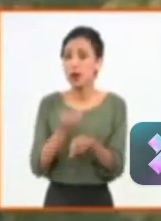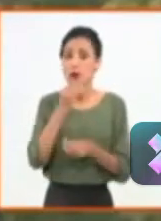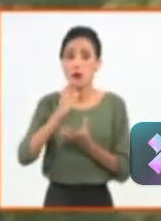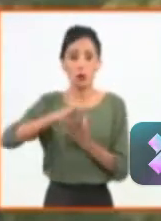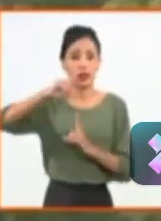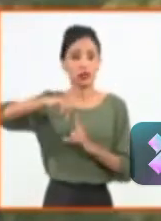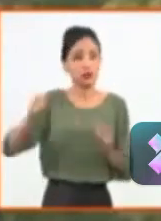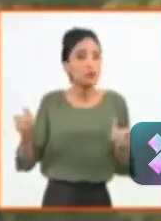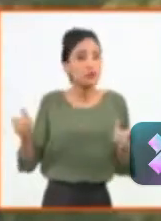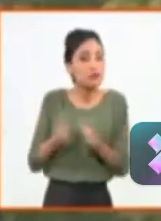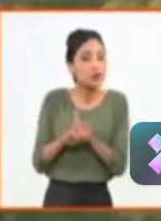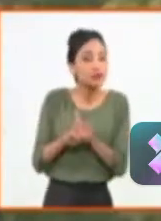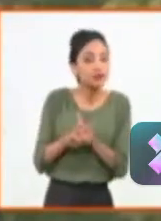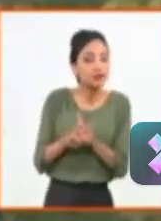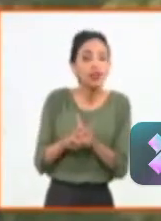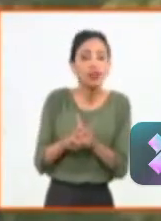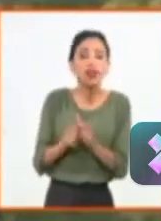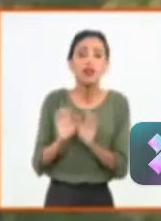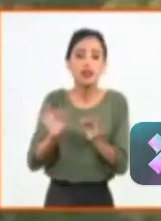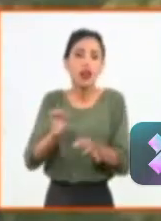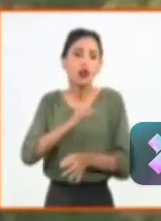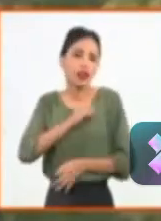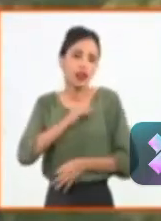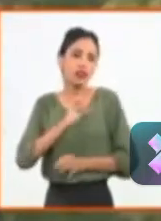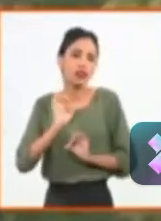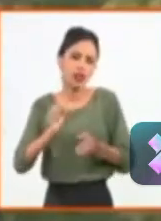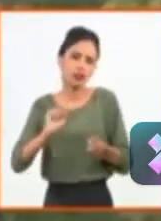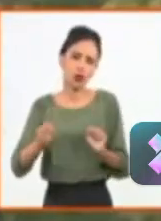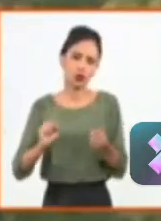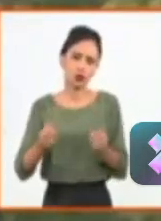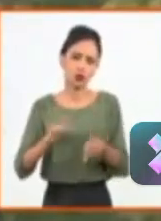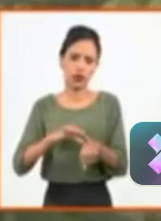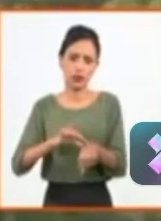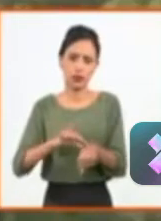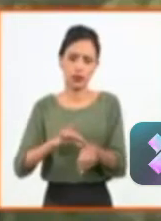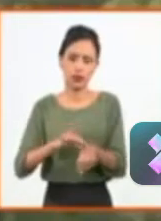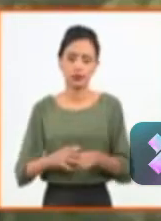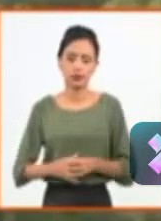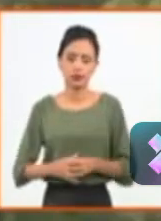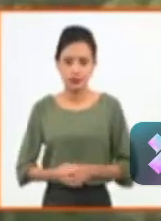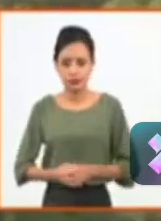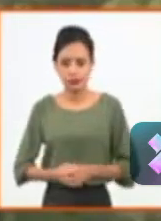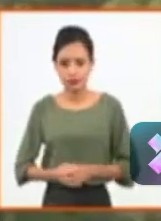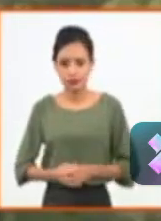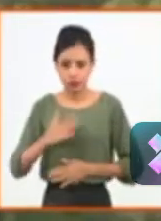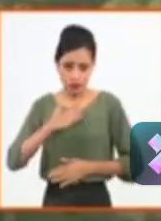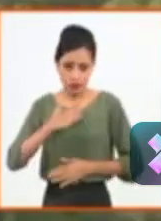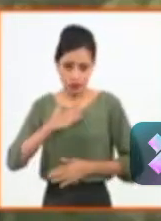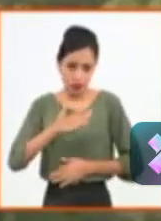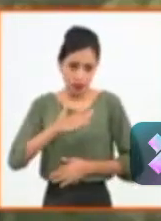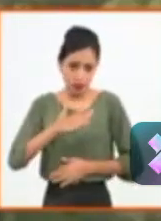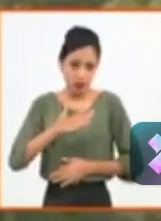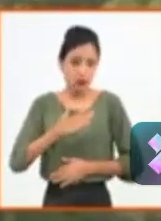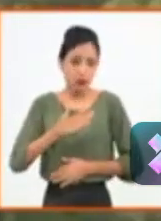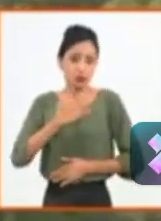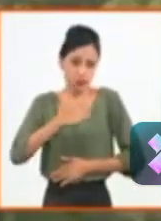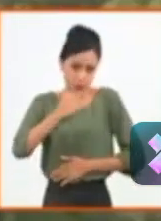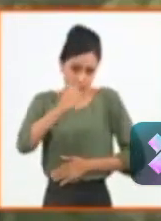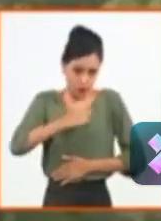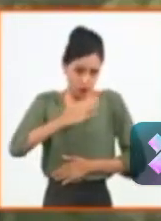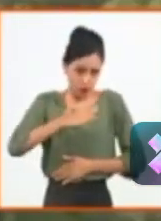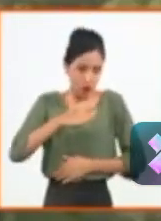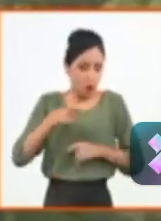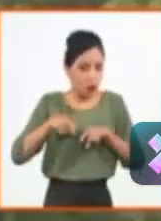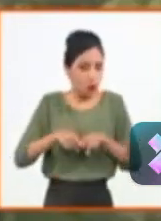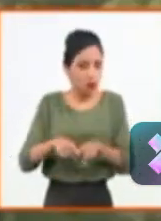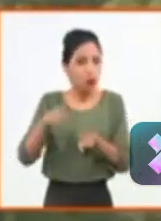hacer un enfrentamiento efectivo a esta pandemia. En lo personal, junto con otros estudiantes y profesores también de la